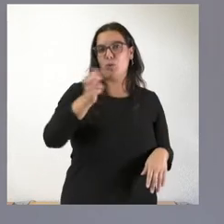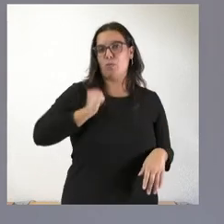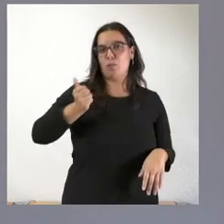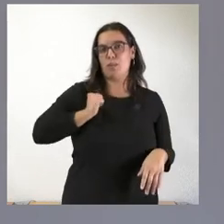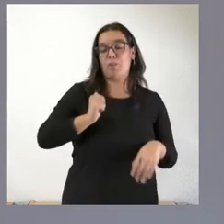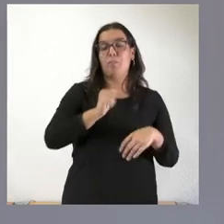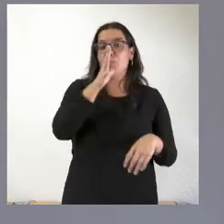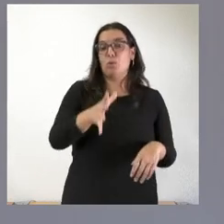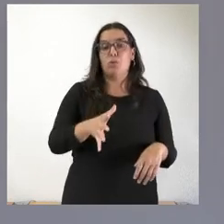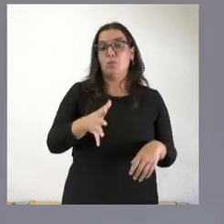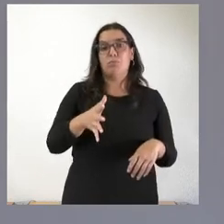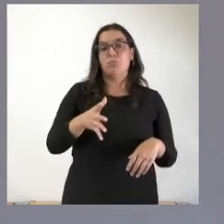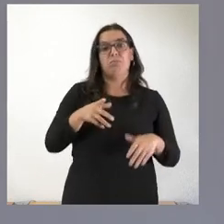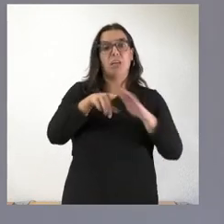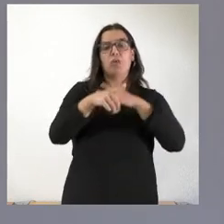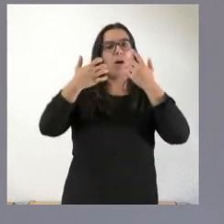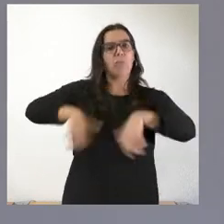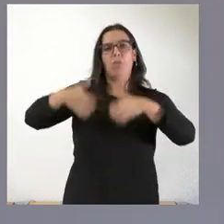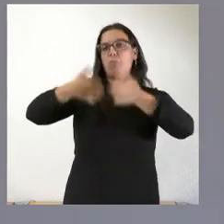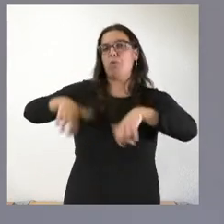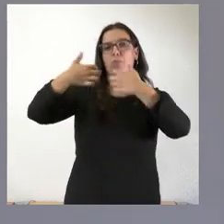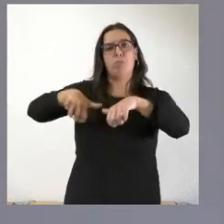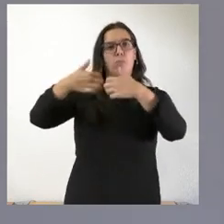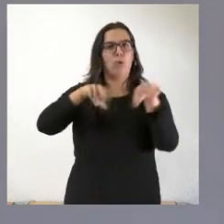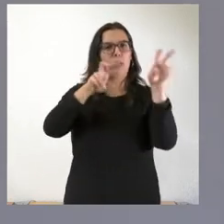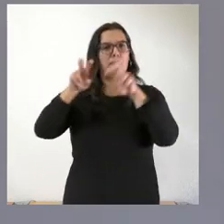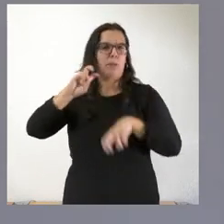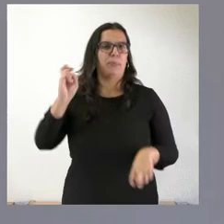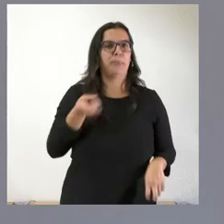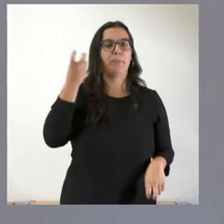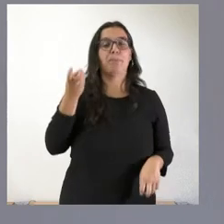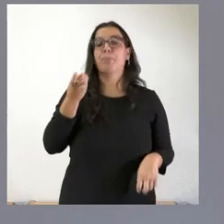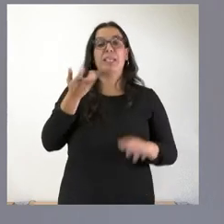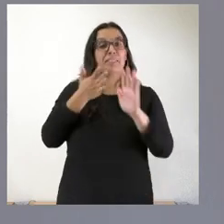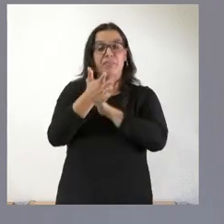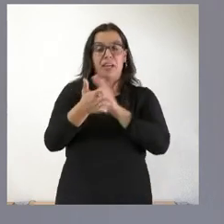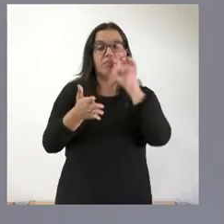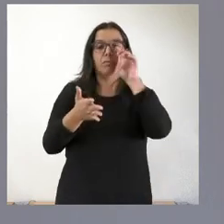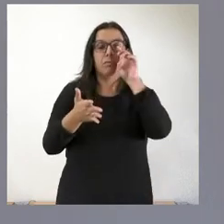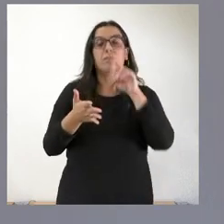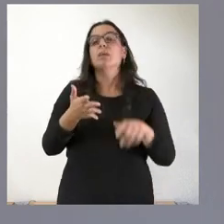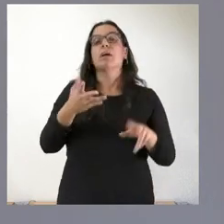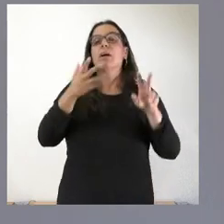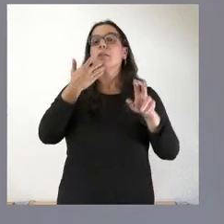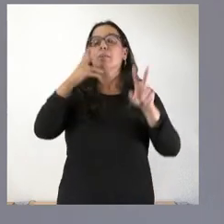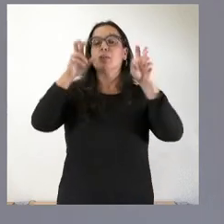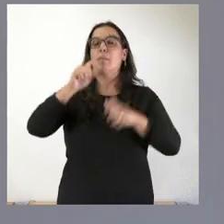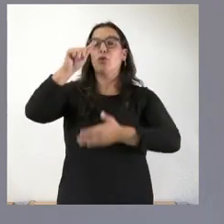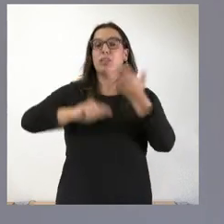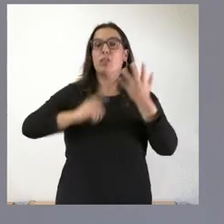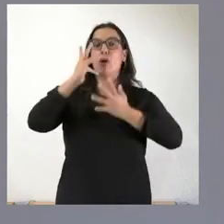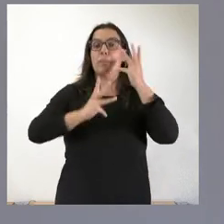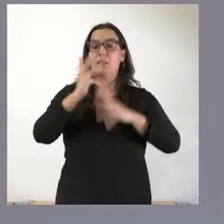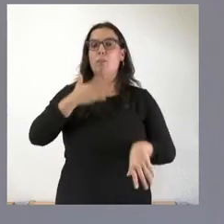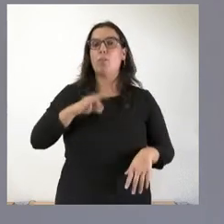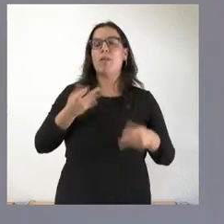se van a poder automatizar directamente estas materias. Dicho de otra manera, en todo lo que tiene que ver con la contratación administrativa, se podrá